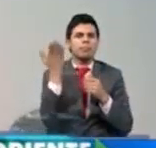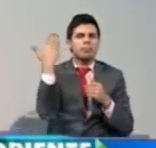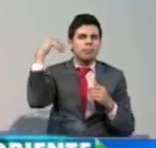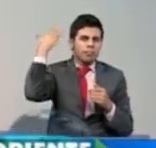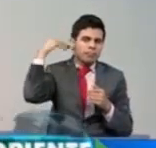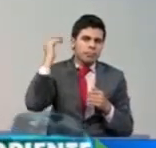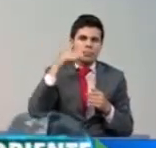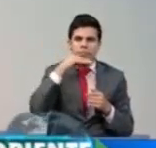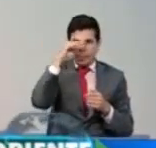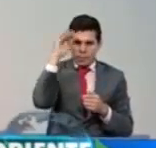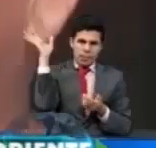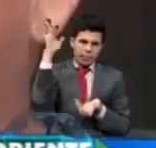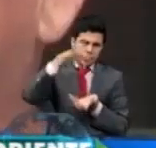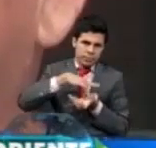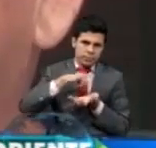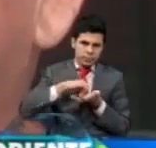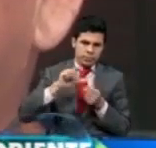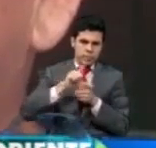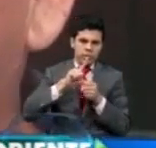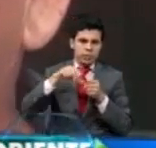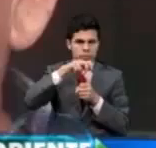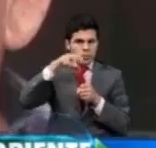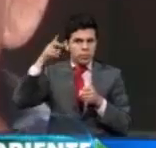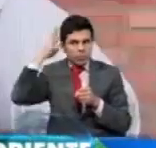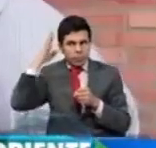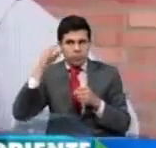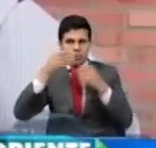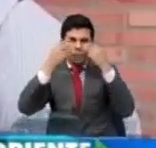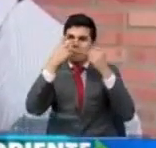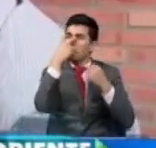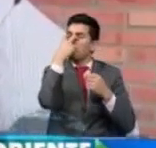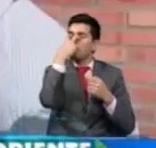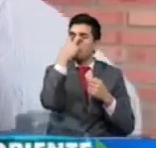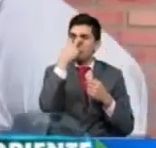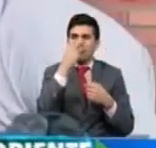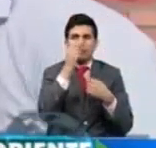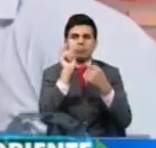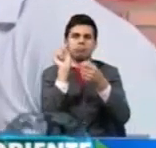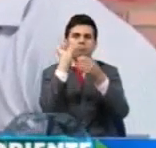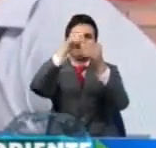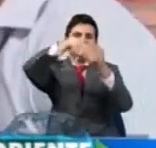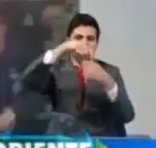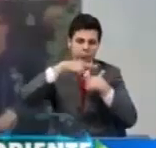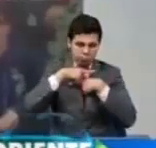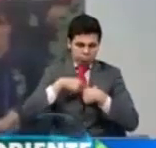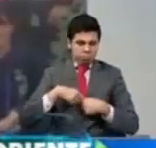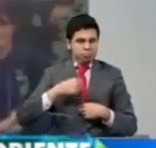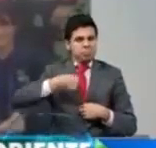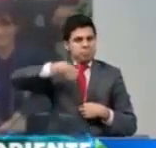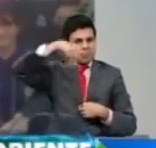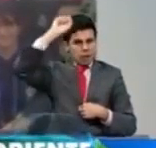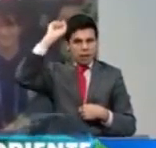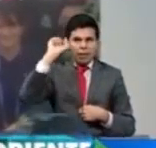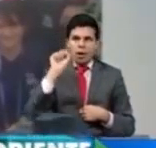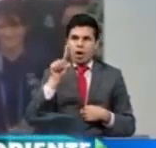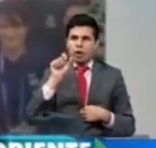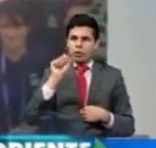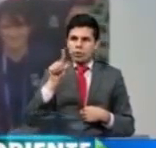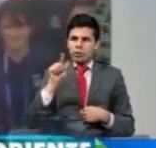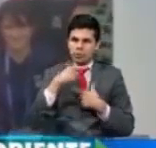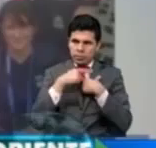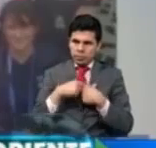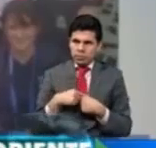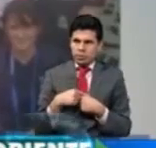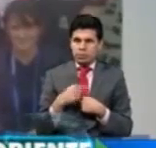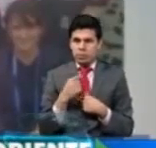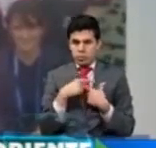en medellín la liga norte santandereana de limitados visuales logró colgarse 11 medallas en el certamen de las cuales una